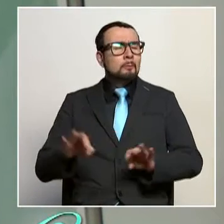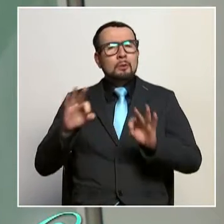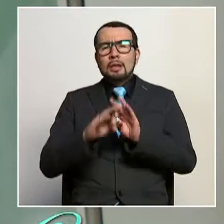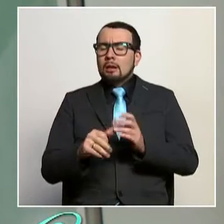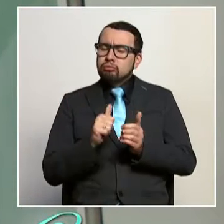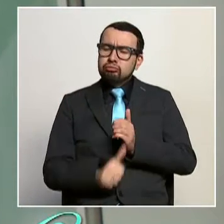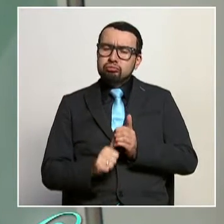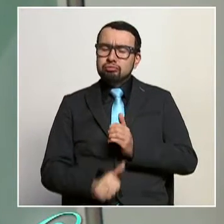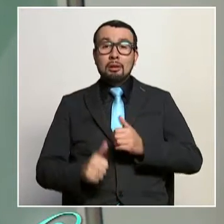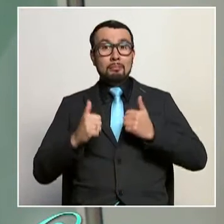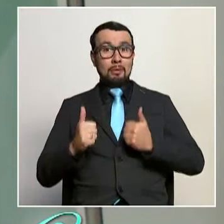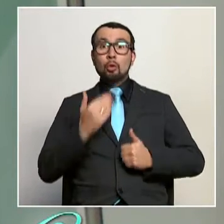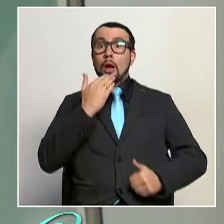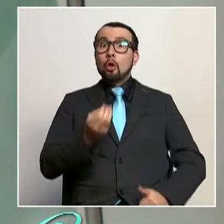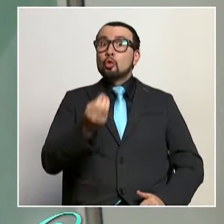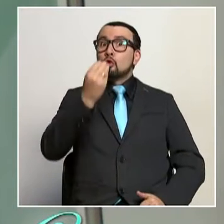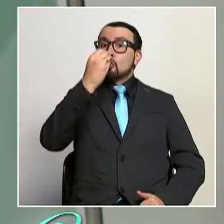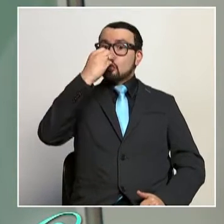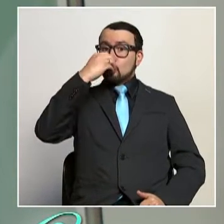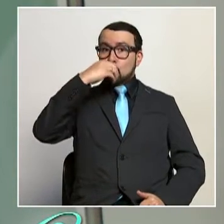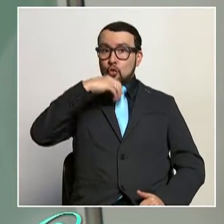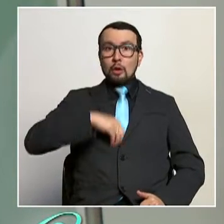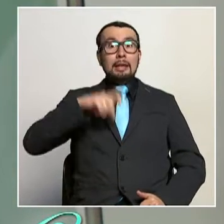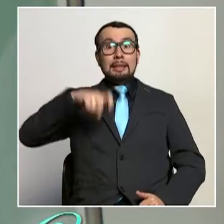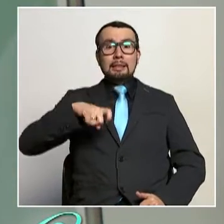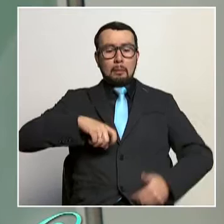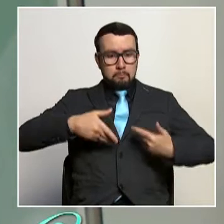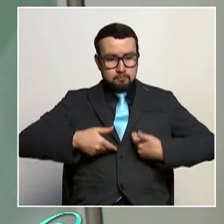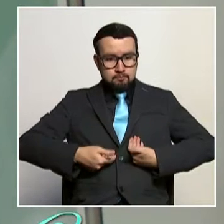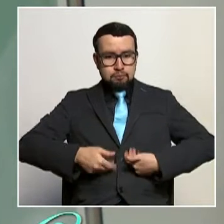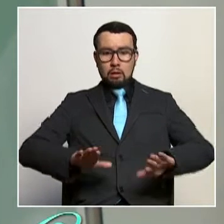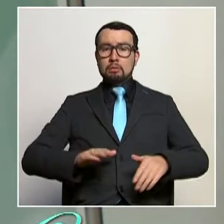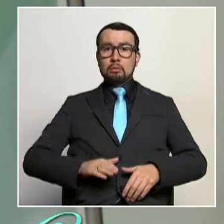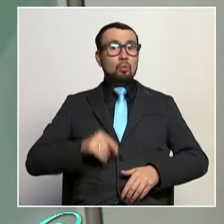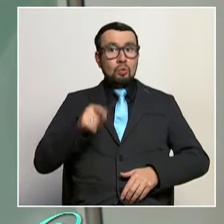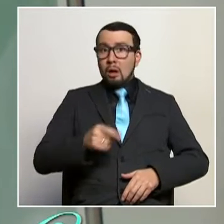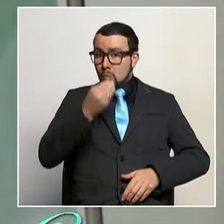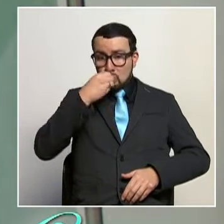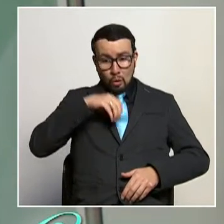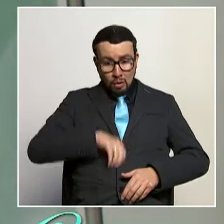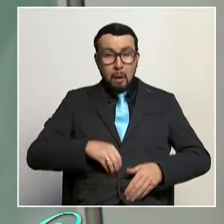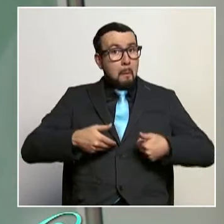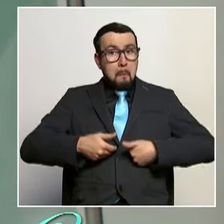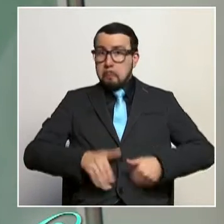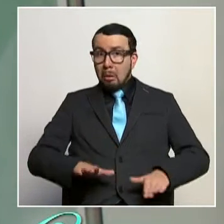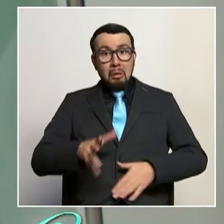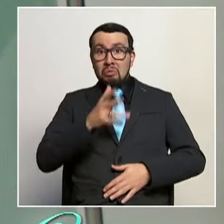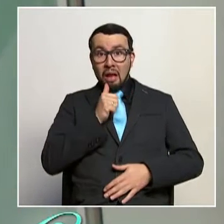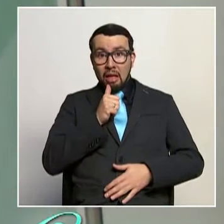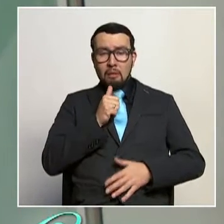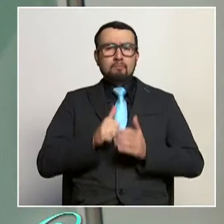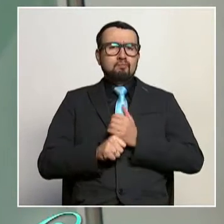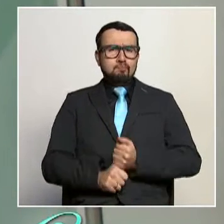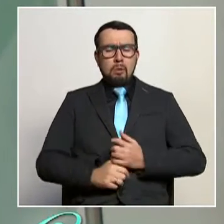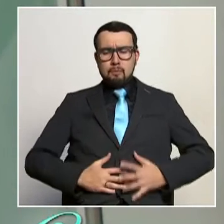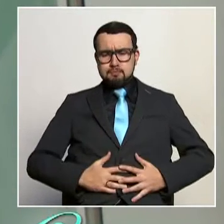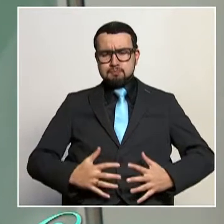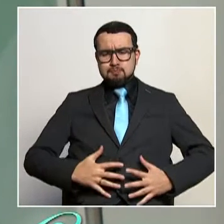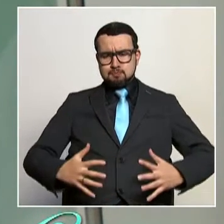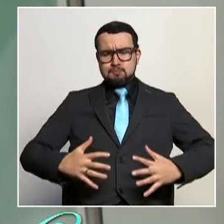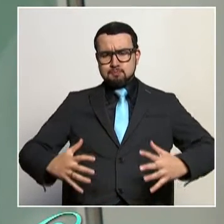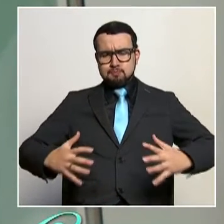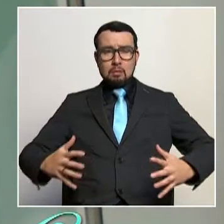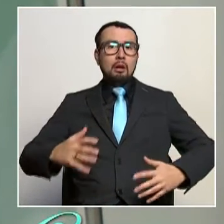está metiendo algo por un sitio, usted necesita dónde evacuar. Si usted no tiene forma de evacuar y no está haciendo ese drenaje en forma adecuada, usted